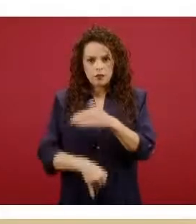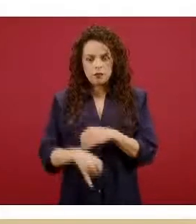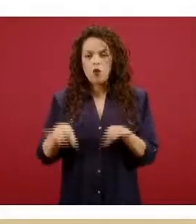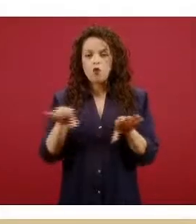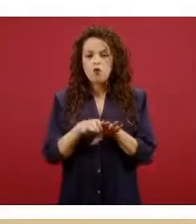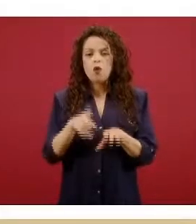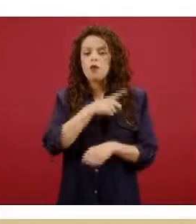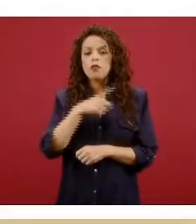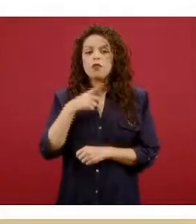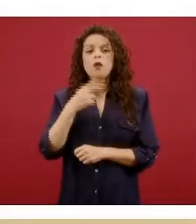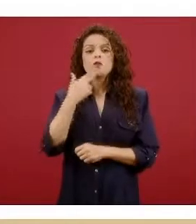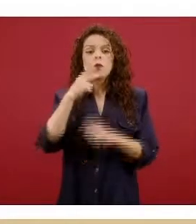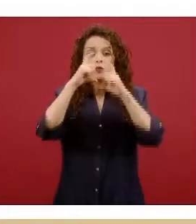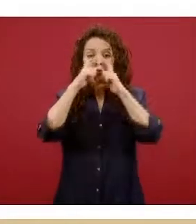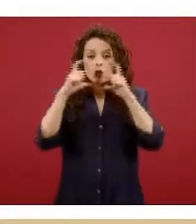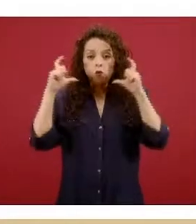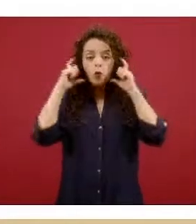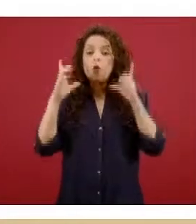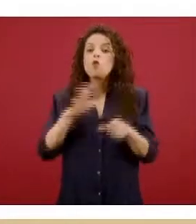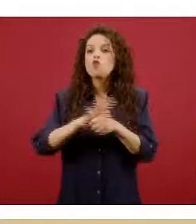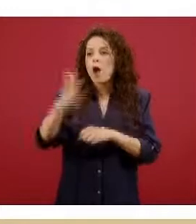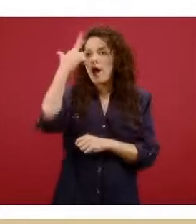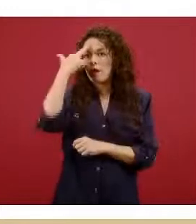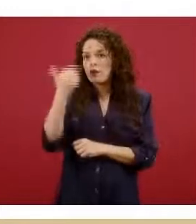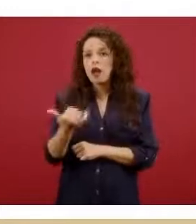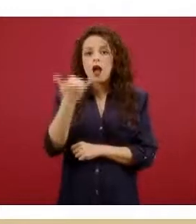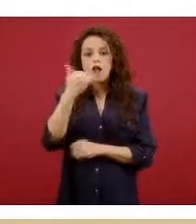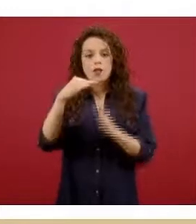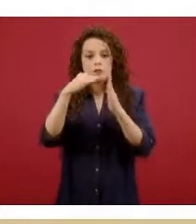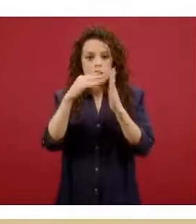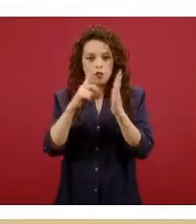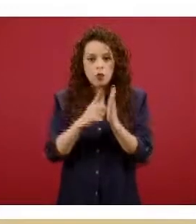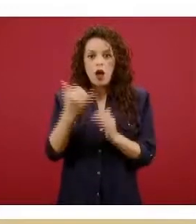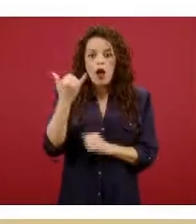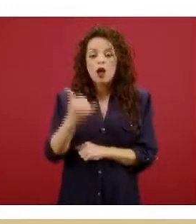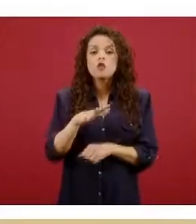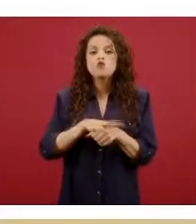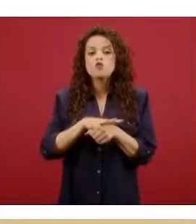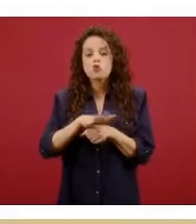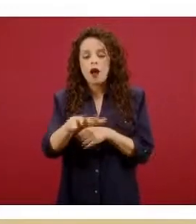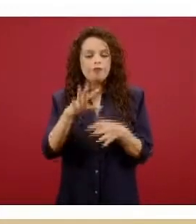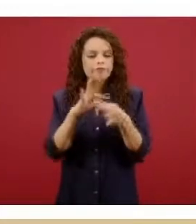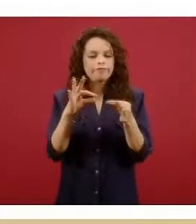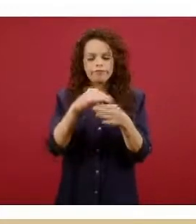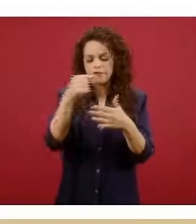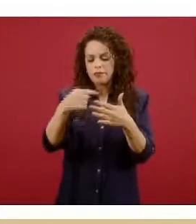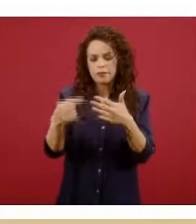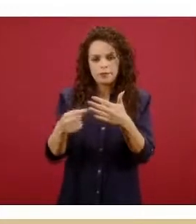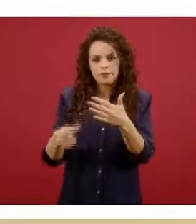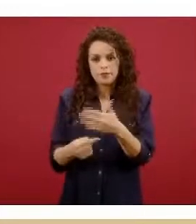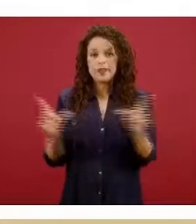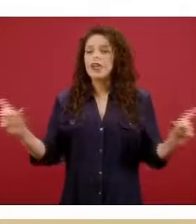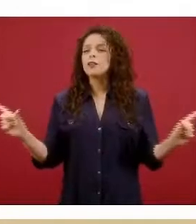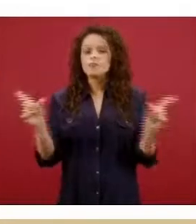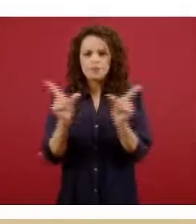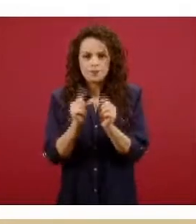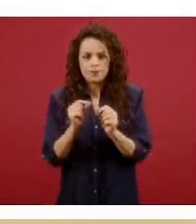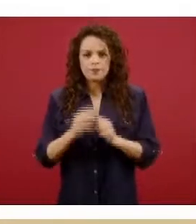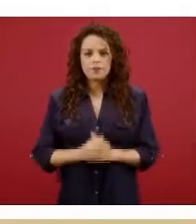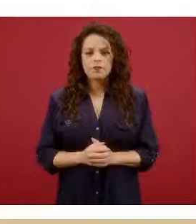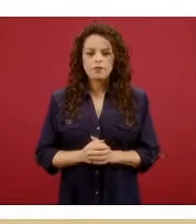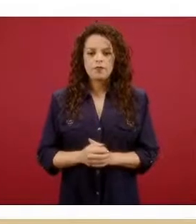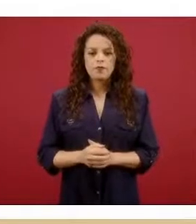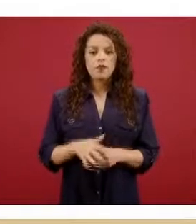cubrebocas, las razones y los mecanismos y sus limitantes. En síntesis, ¿cuál debe usar la